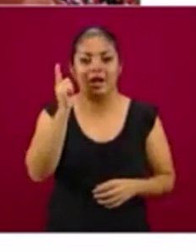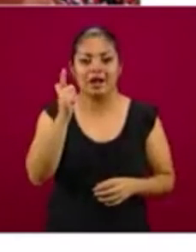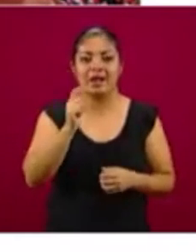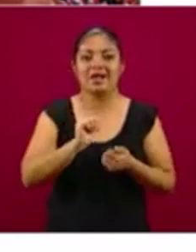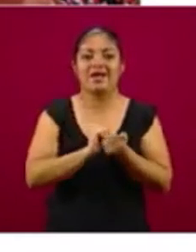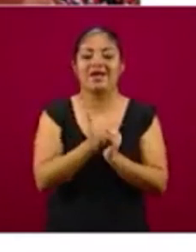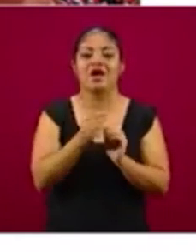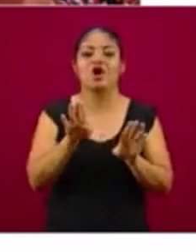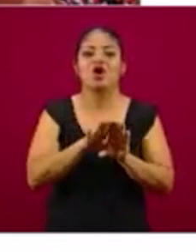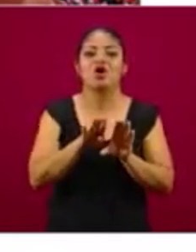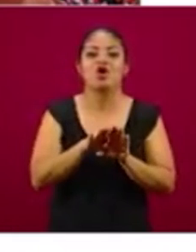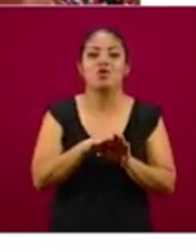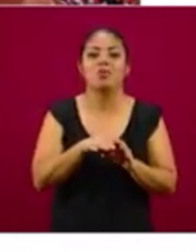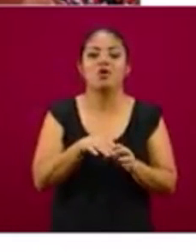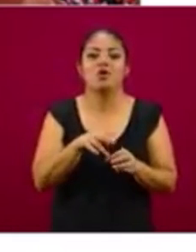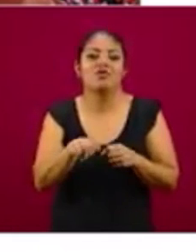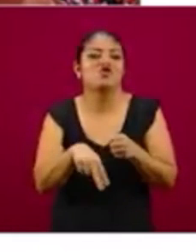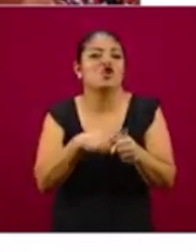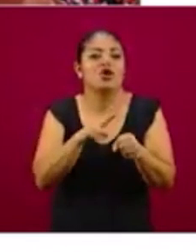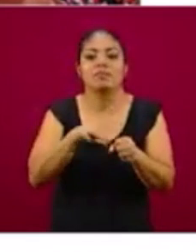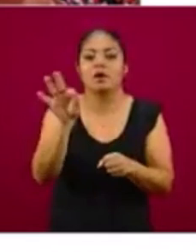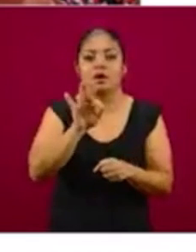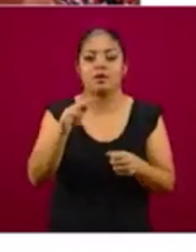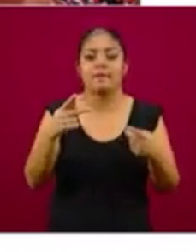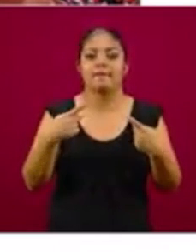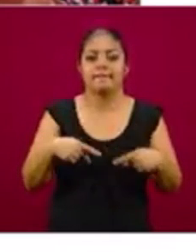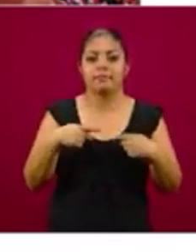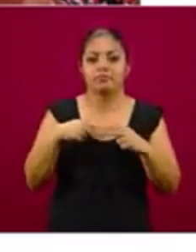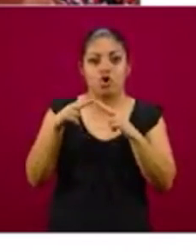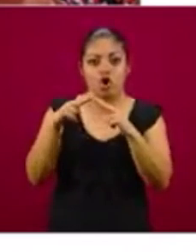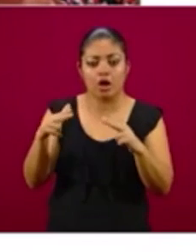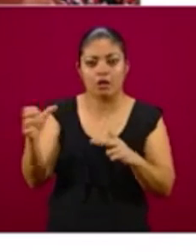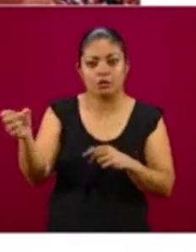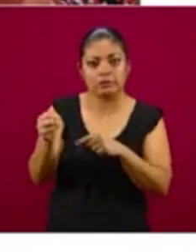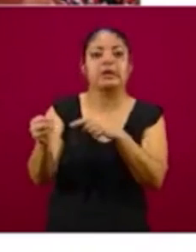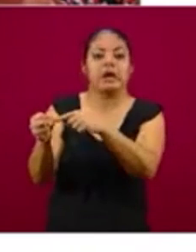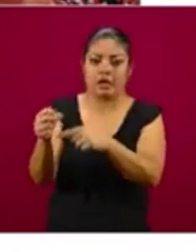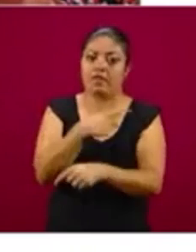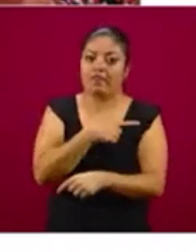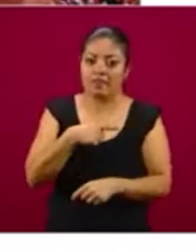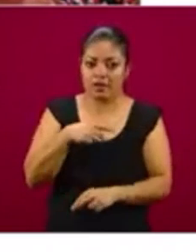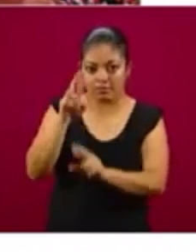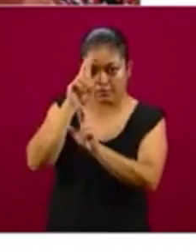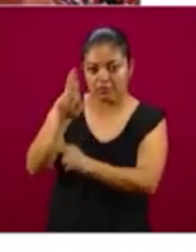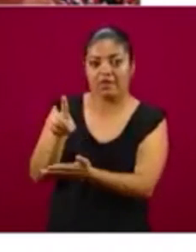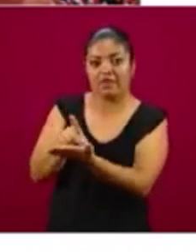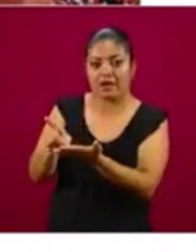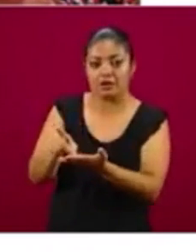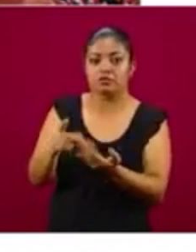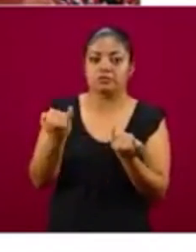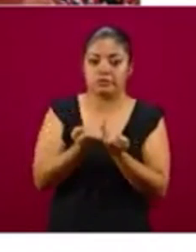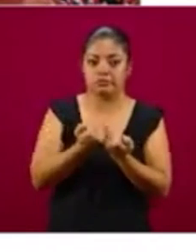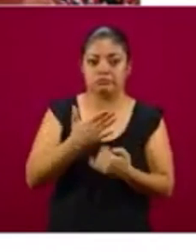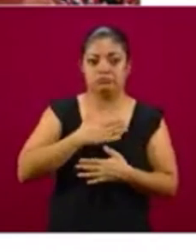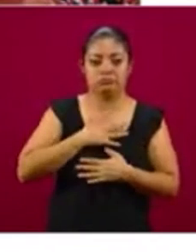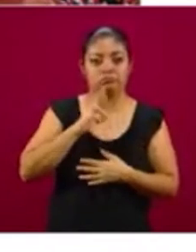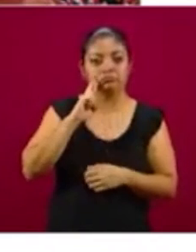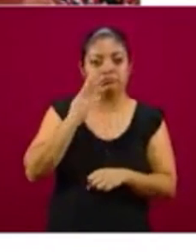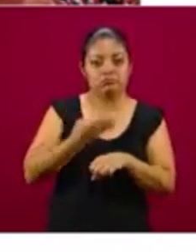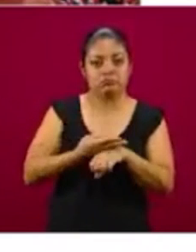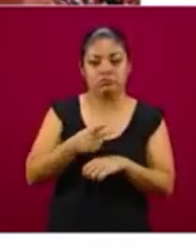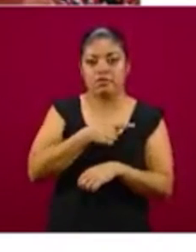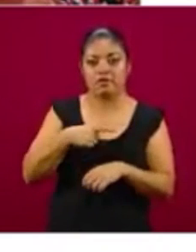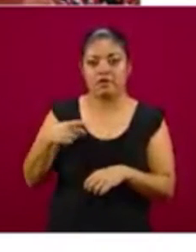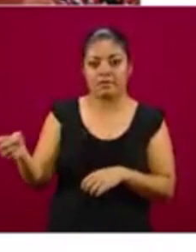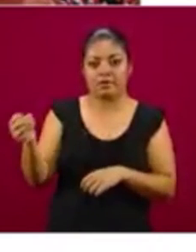normal que si alguien contrata a una trabajadora del hogar sepa que tiene derechos y sepa que es su responsabilidad ingresar las a la